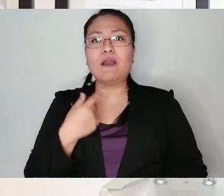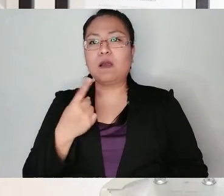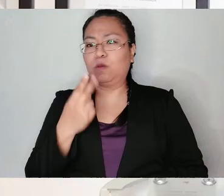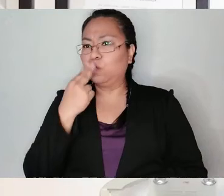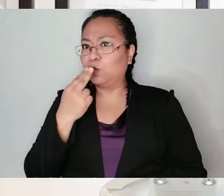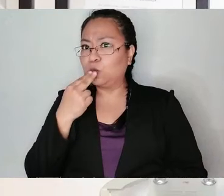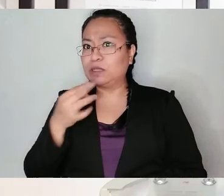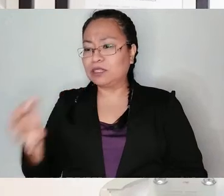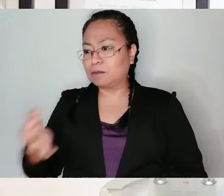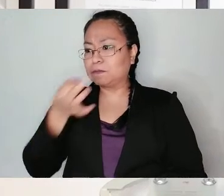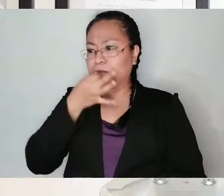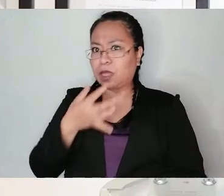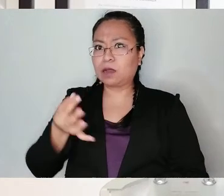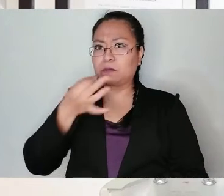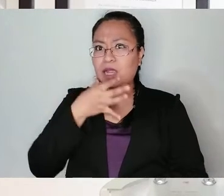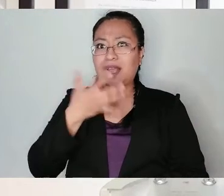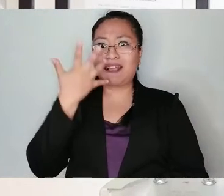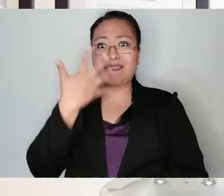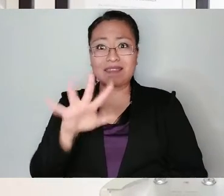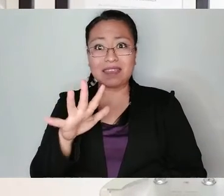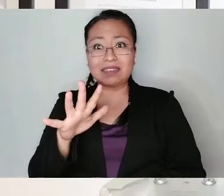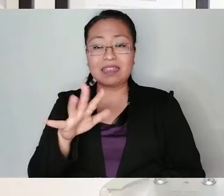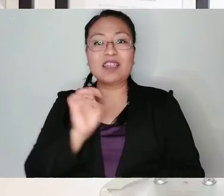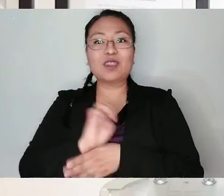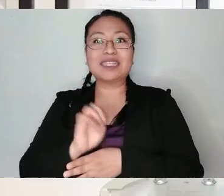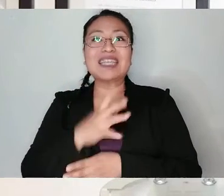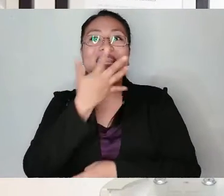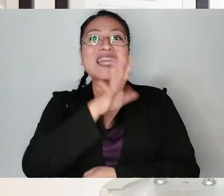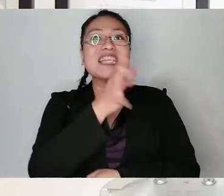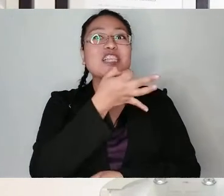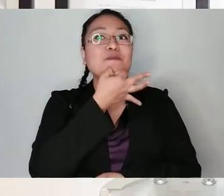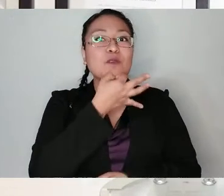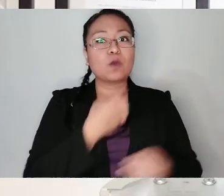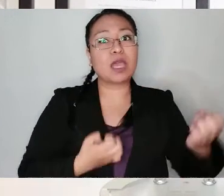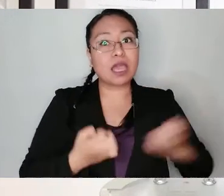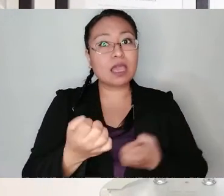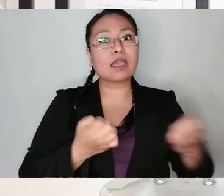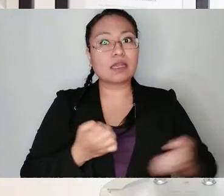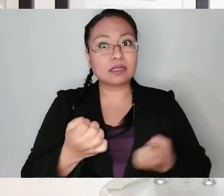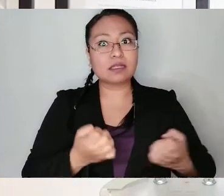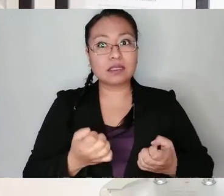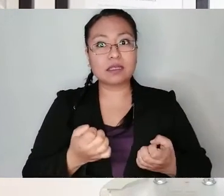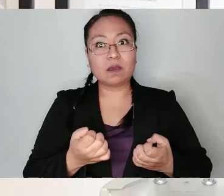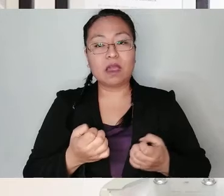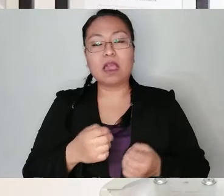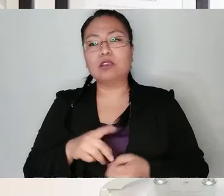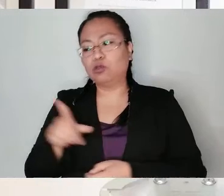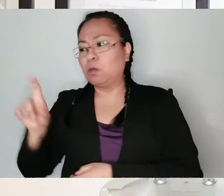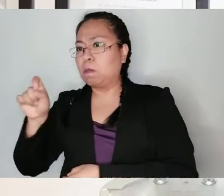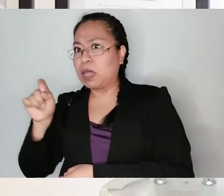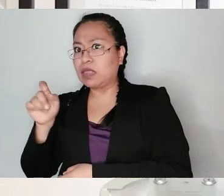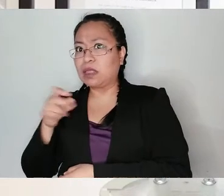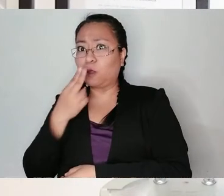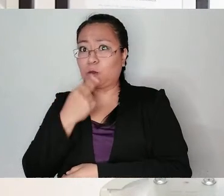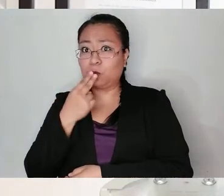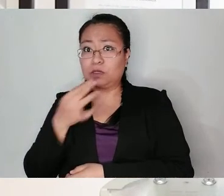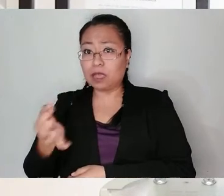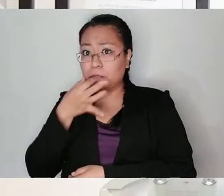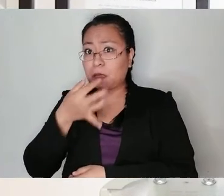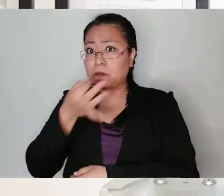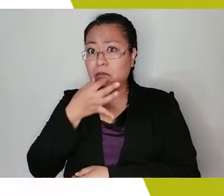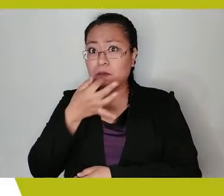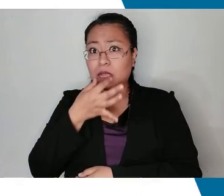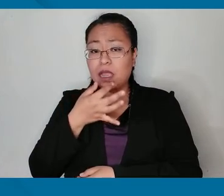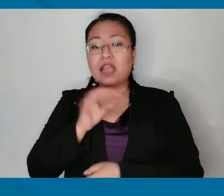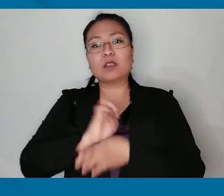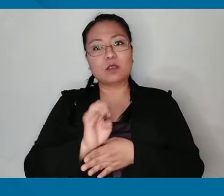consumen 10 caramelos de estos, necesitarán 10 minutos. Si consumen 20, necesitarán 20 minutos.